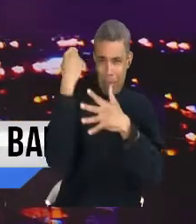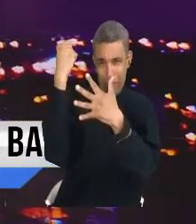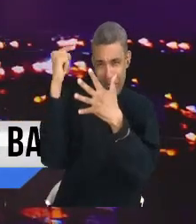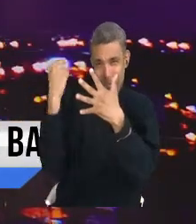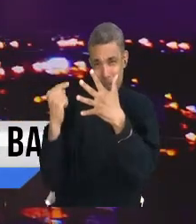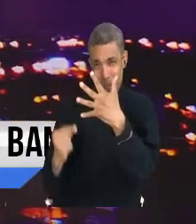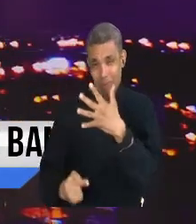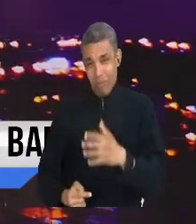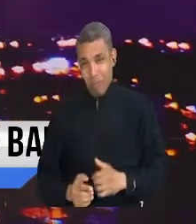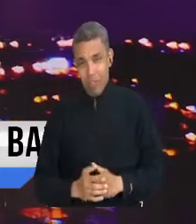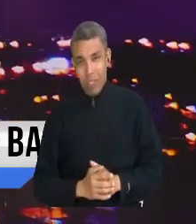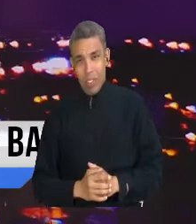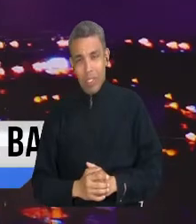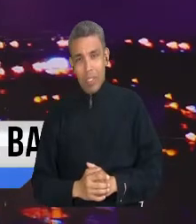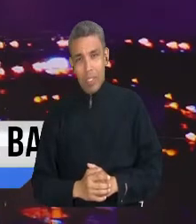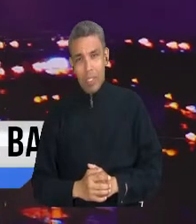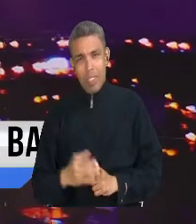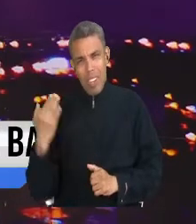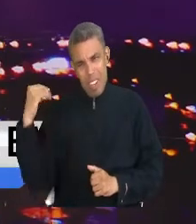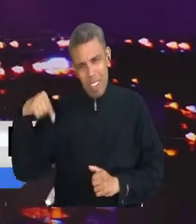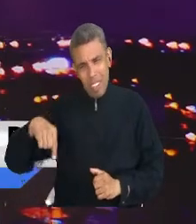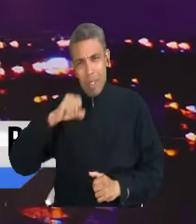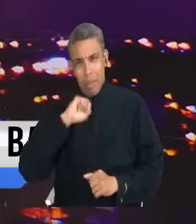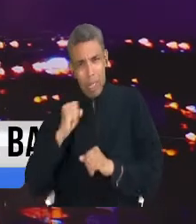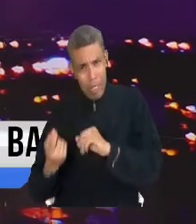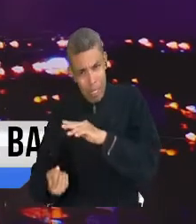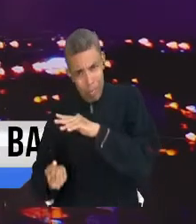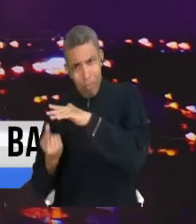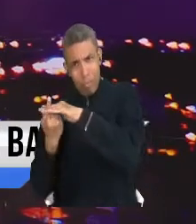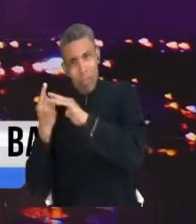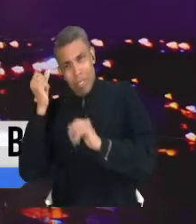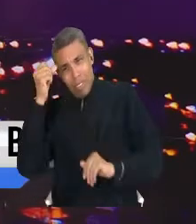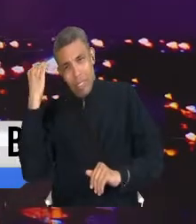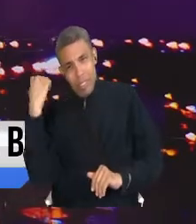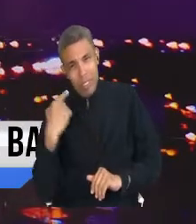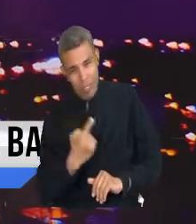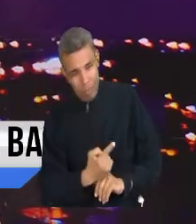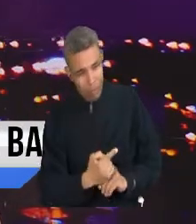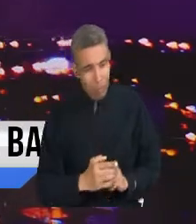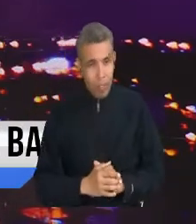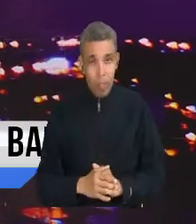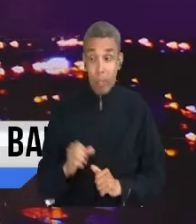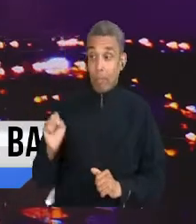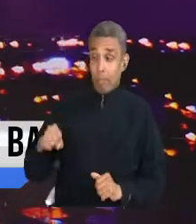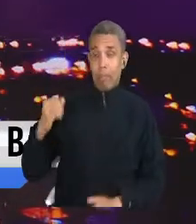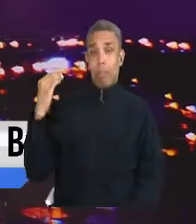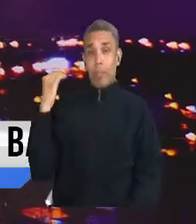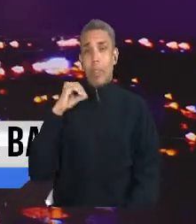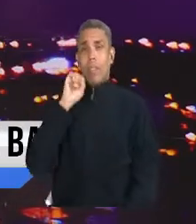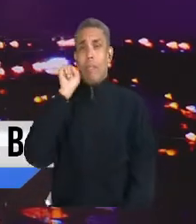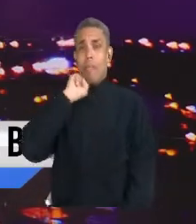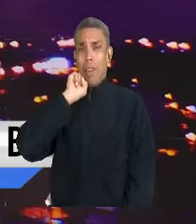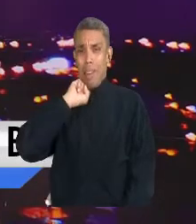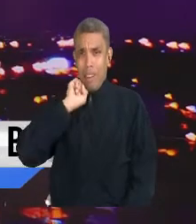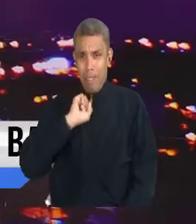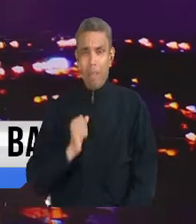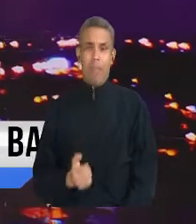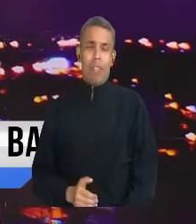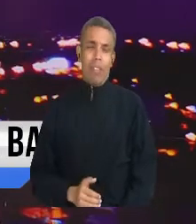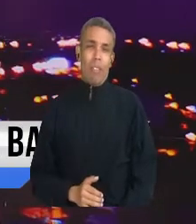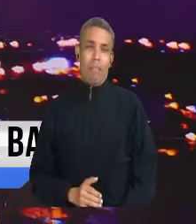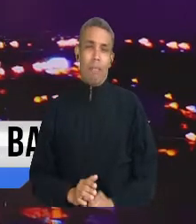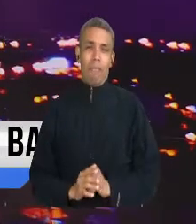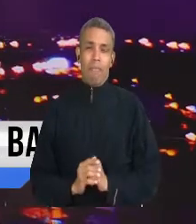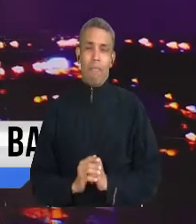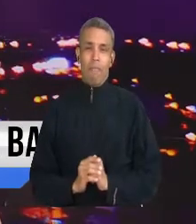inicio con la migración de muchos paisanos nuestros, principalmente de las sabanas